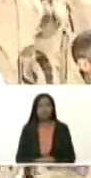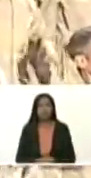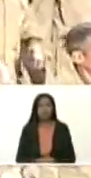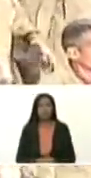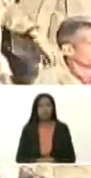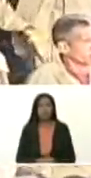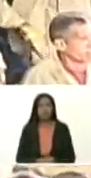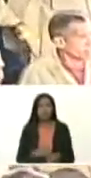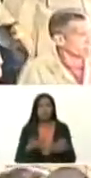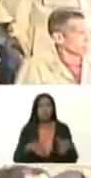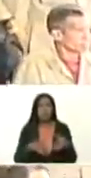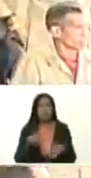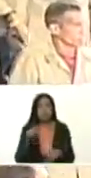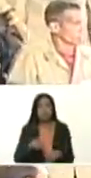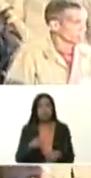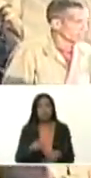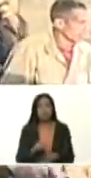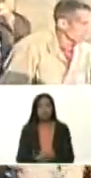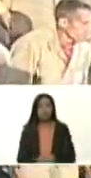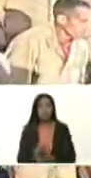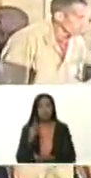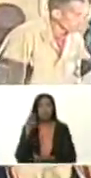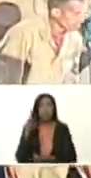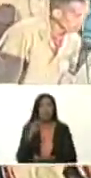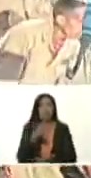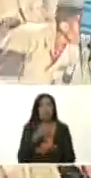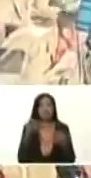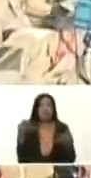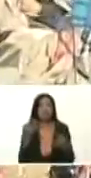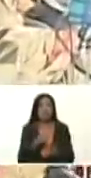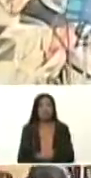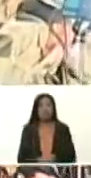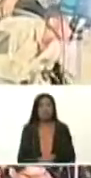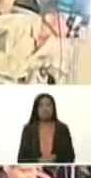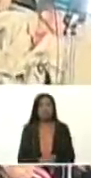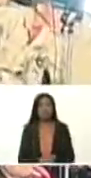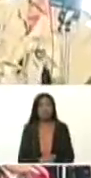Ah, esa es milicia de aquí. Ok, perfecto. La ADI